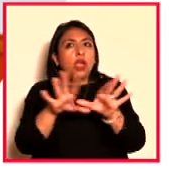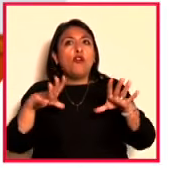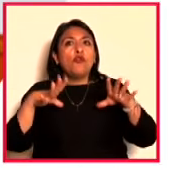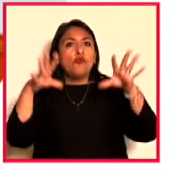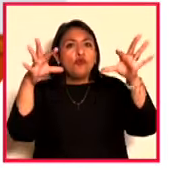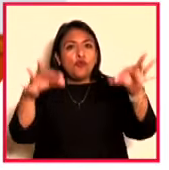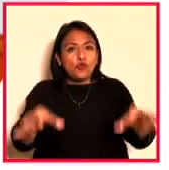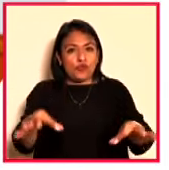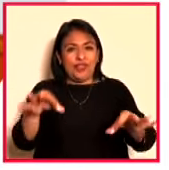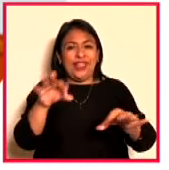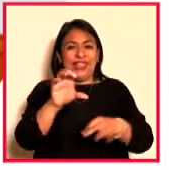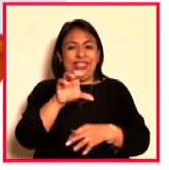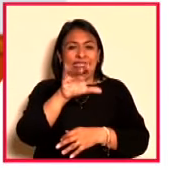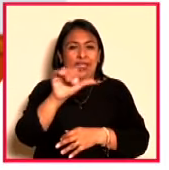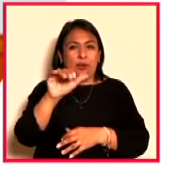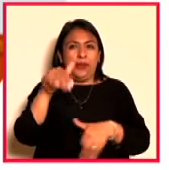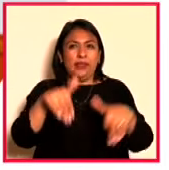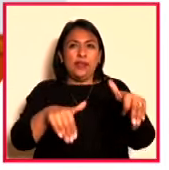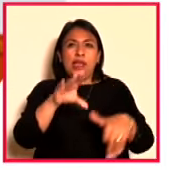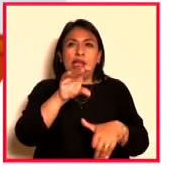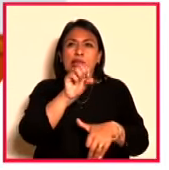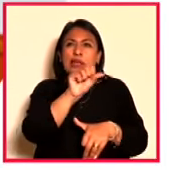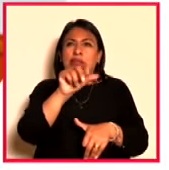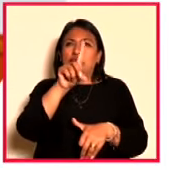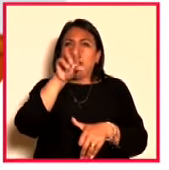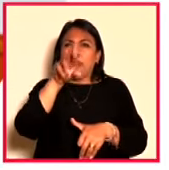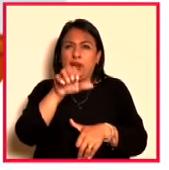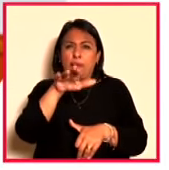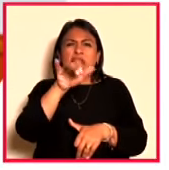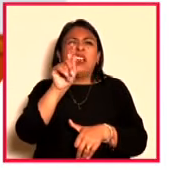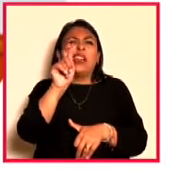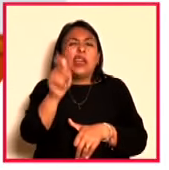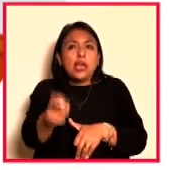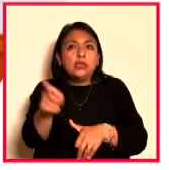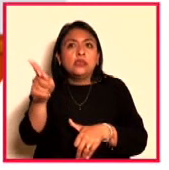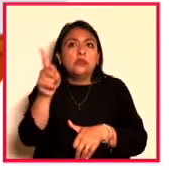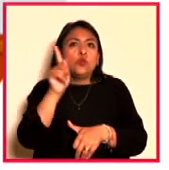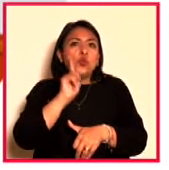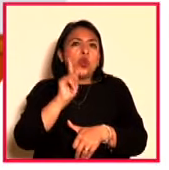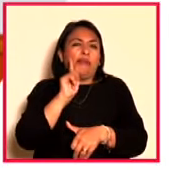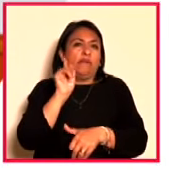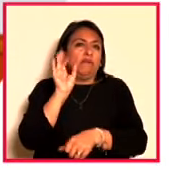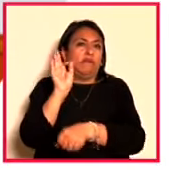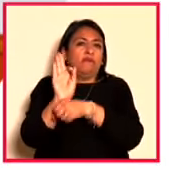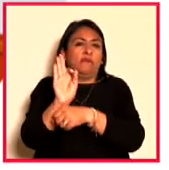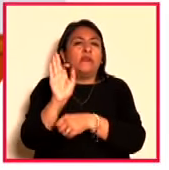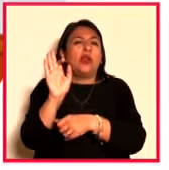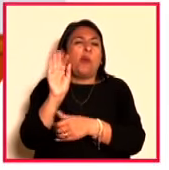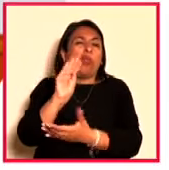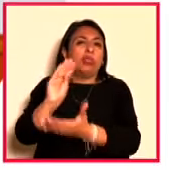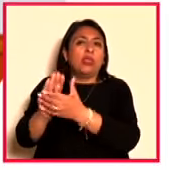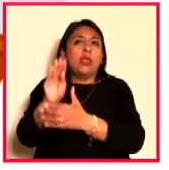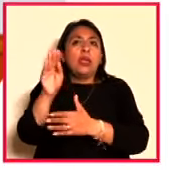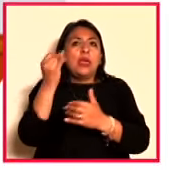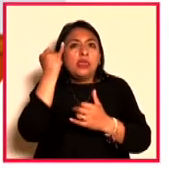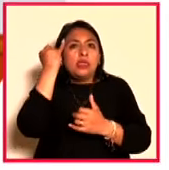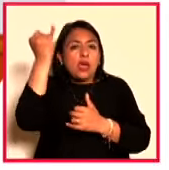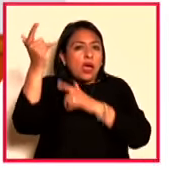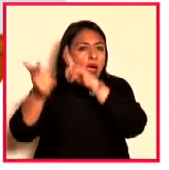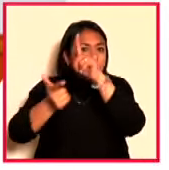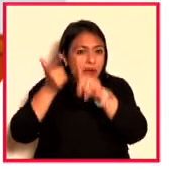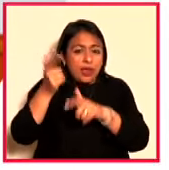teatral Cassandra Maledictio, cuyo nombre alude a la profeta ignorada de la mitología griega. Cuando empecé a integrar